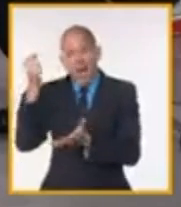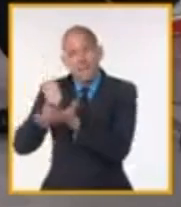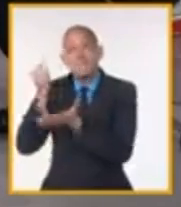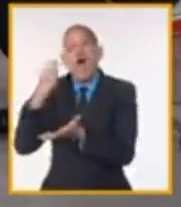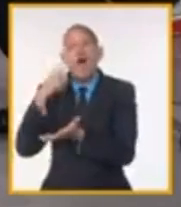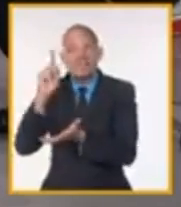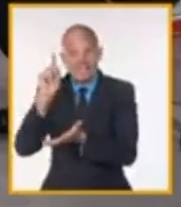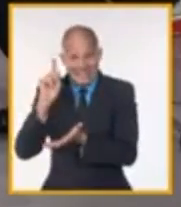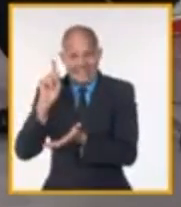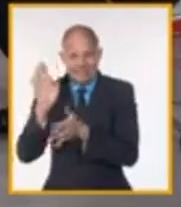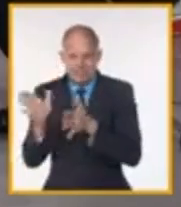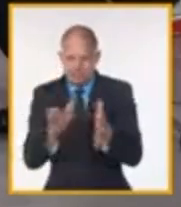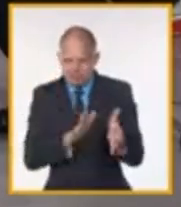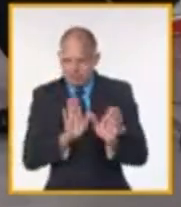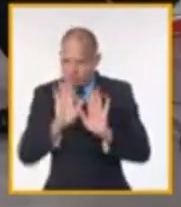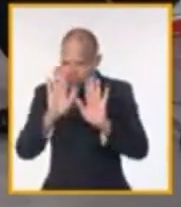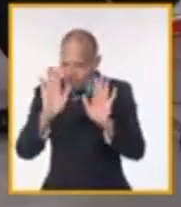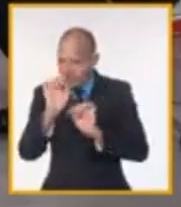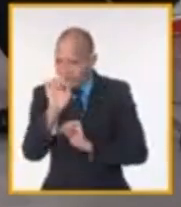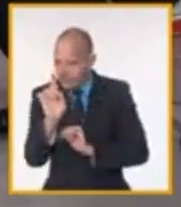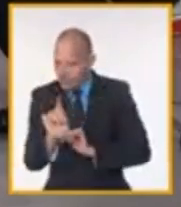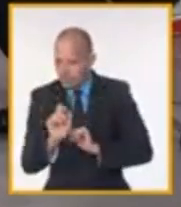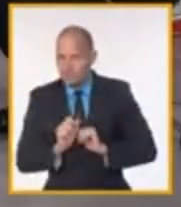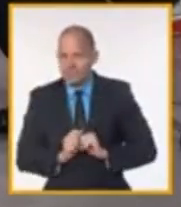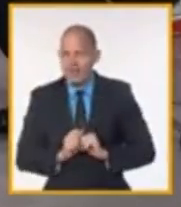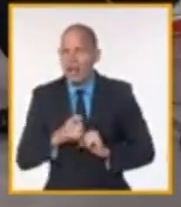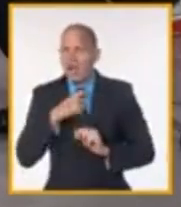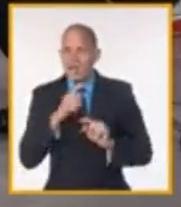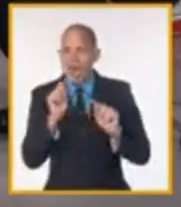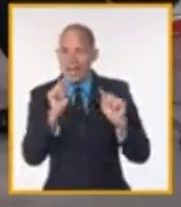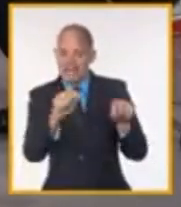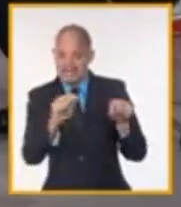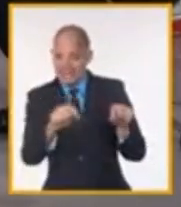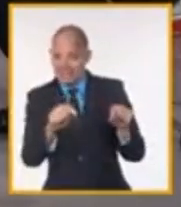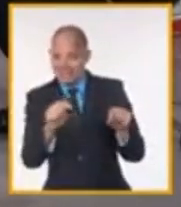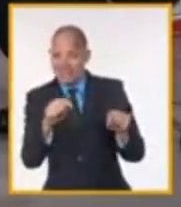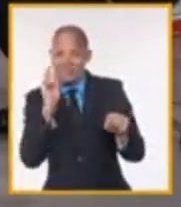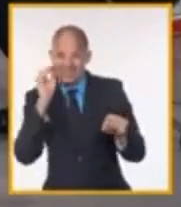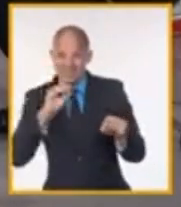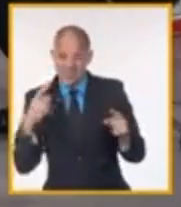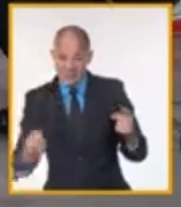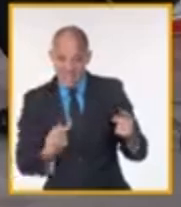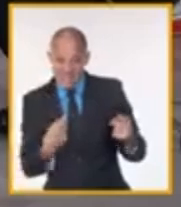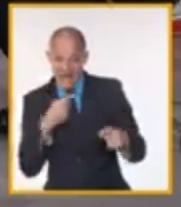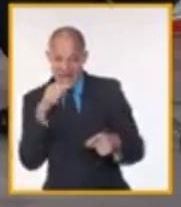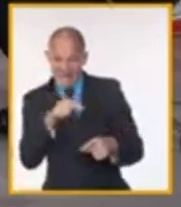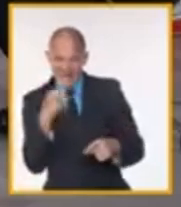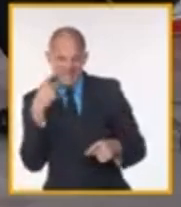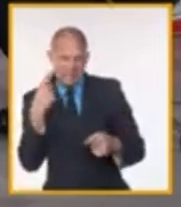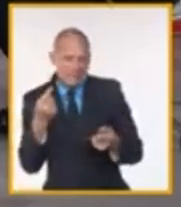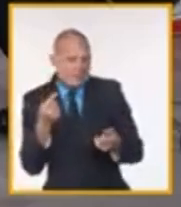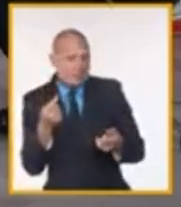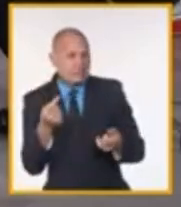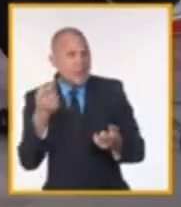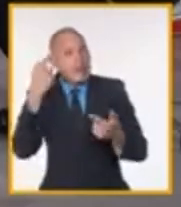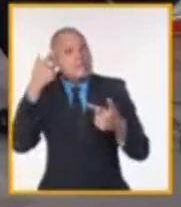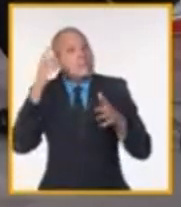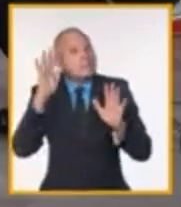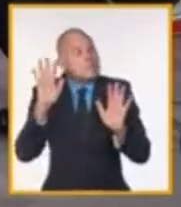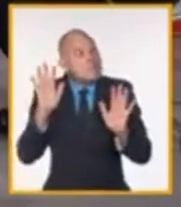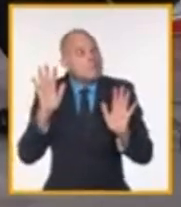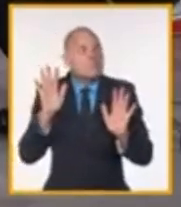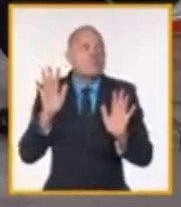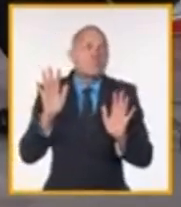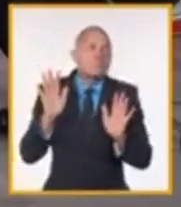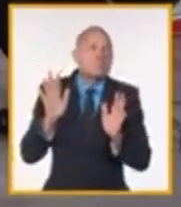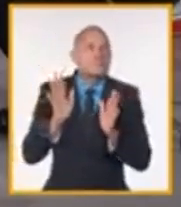Hay algún elemento por eemplo de la situación en el terreno que haga pensar a alguien con conocimiento y con posiciones vamos